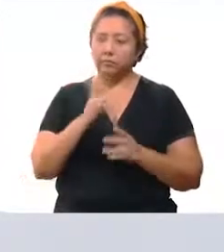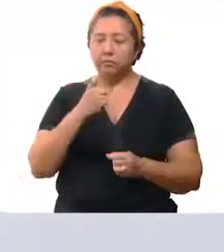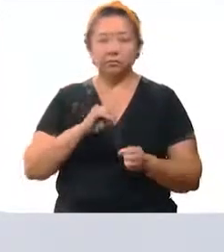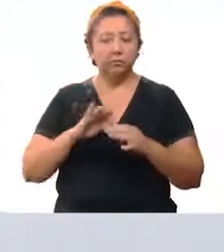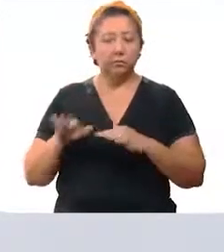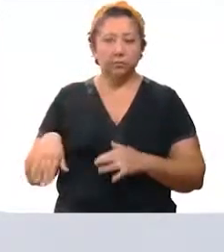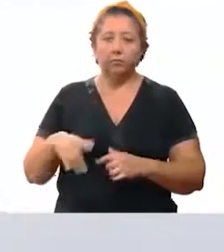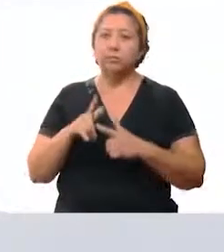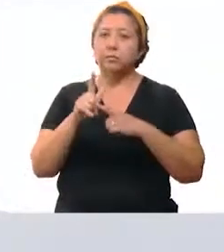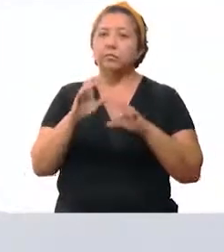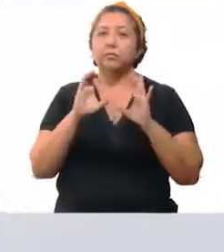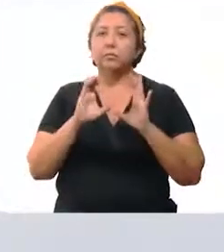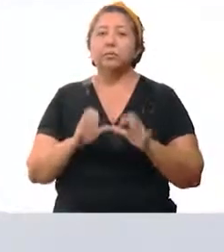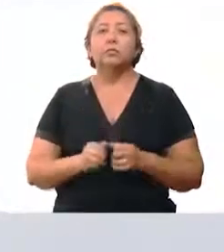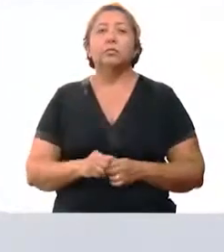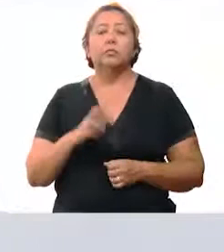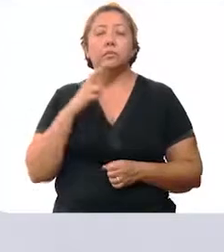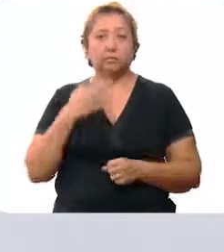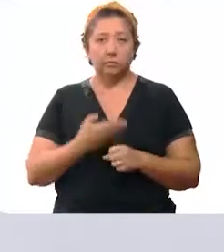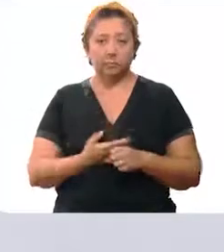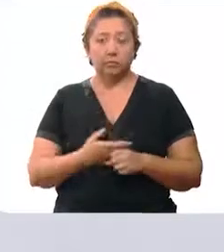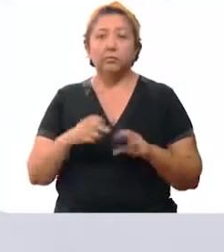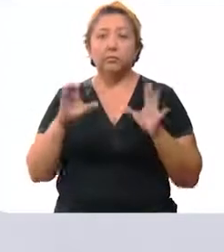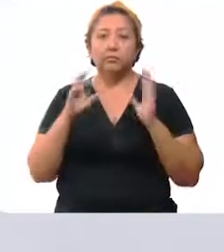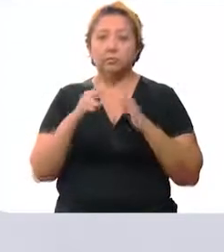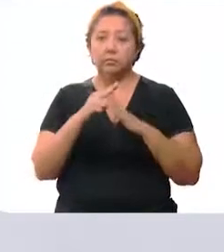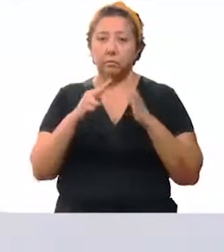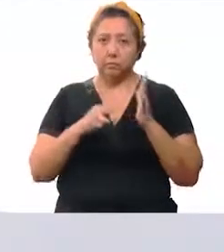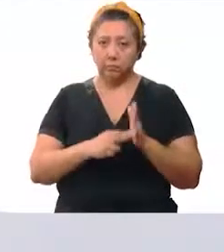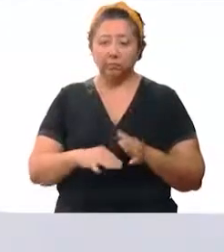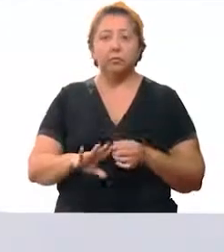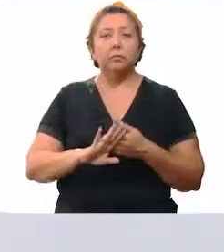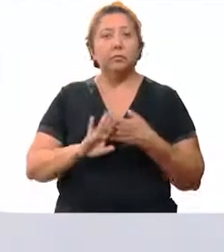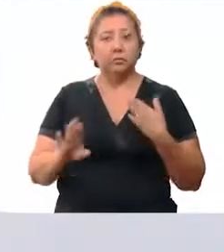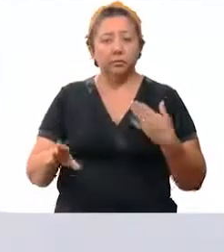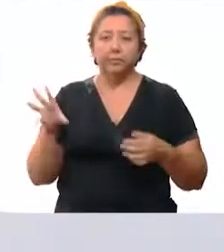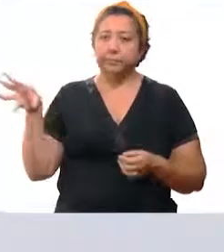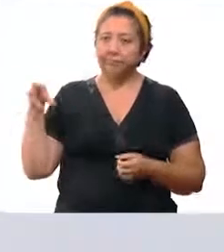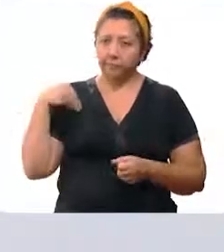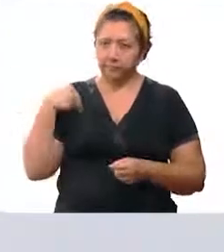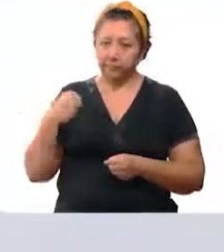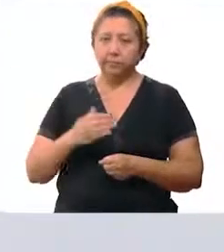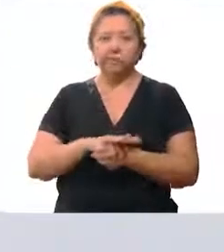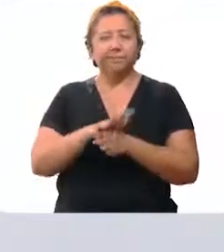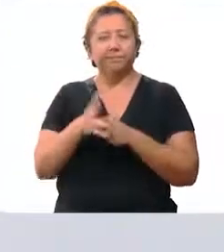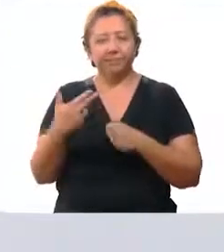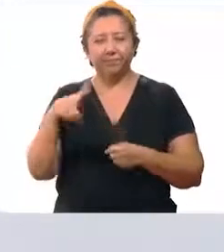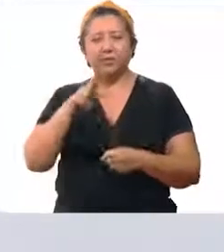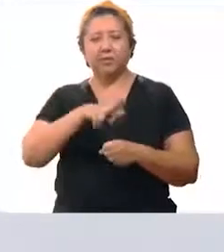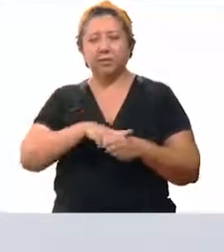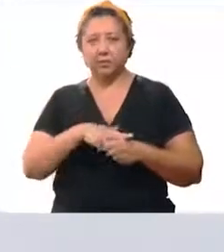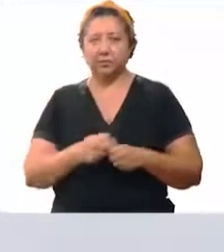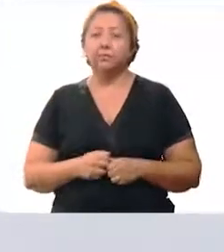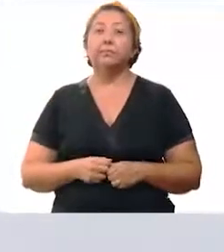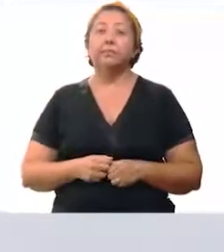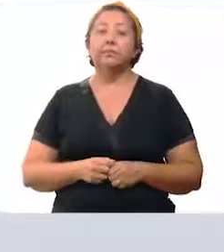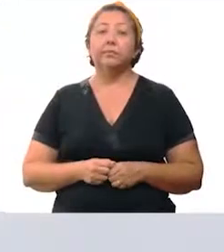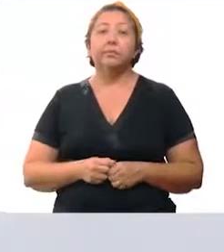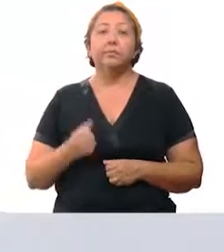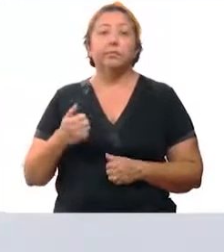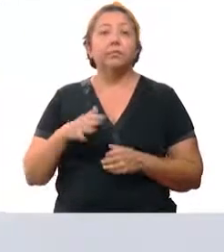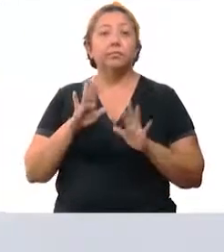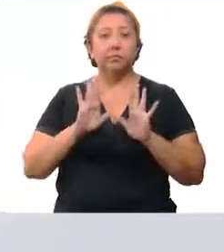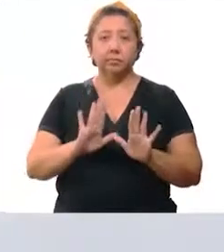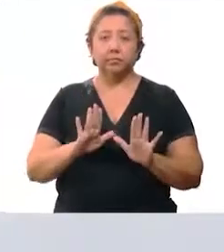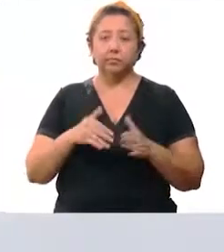no bajar la guardia y continuar actuando con responsabilidad y siguiendo las medidas sanitarias, para evitar comprometer nuestra capacidad